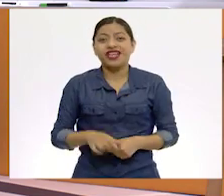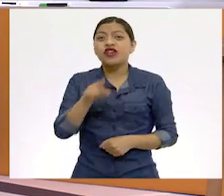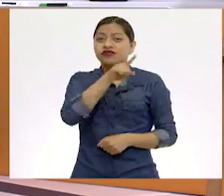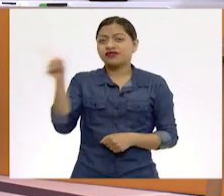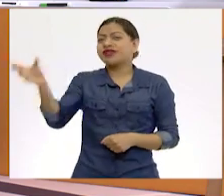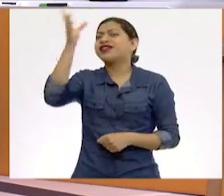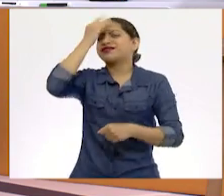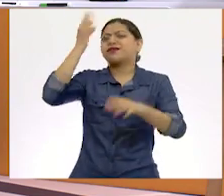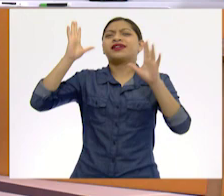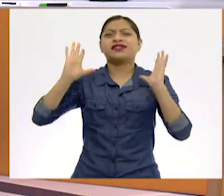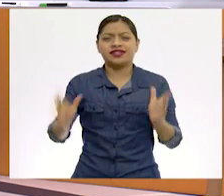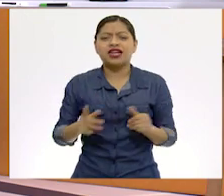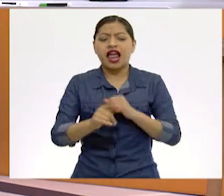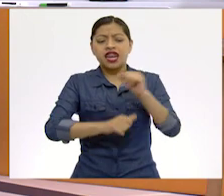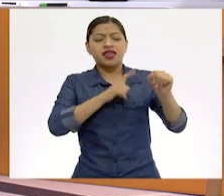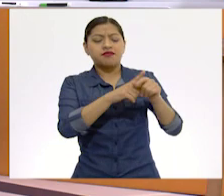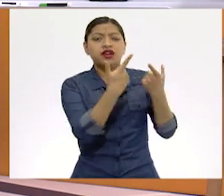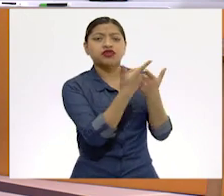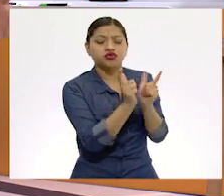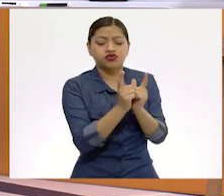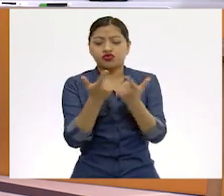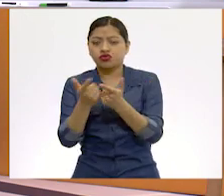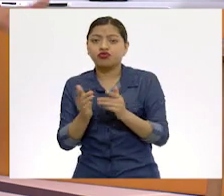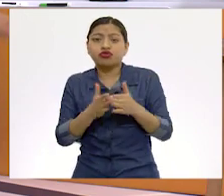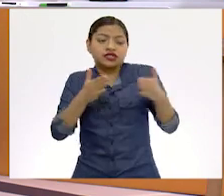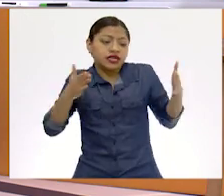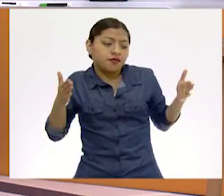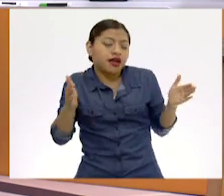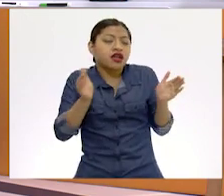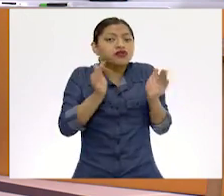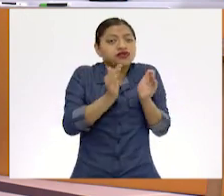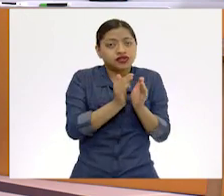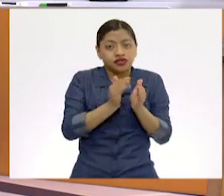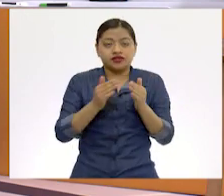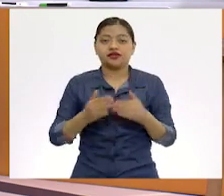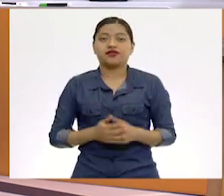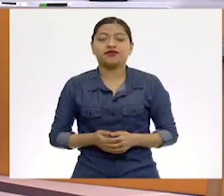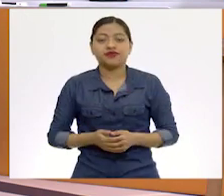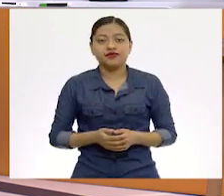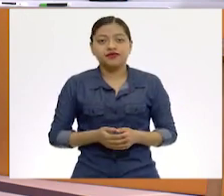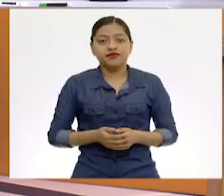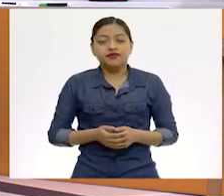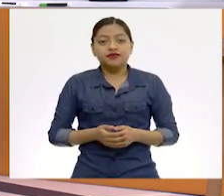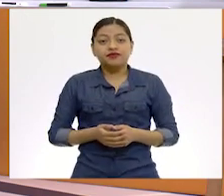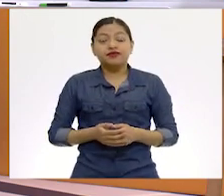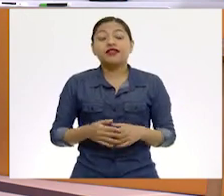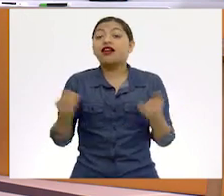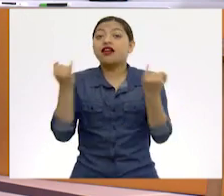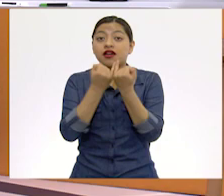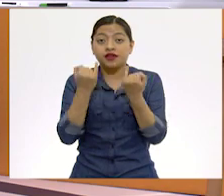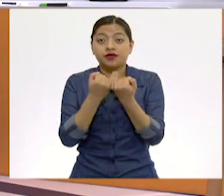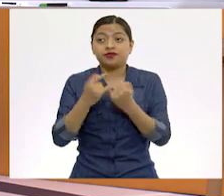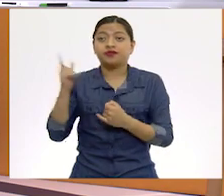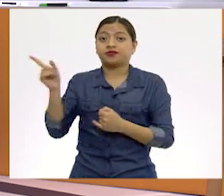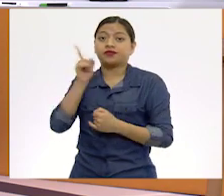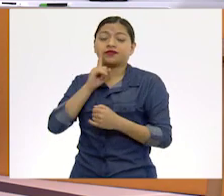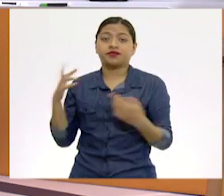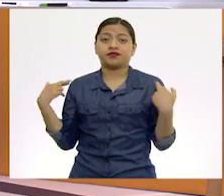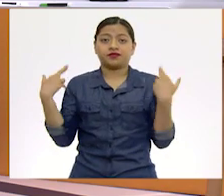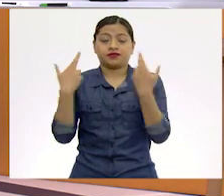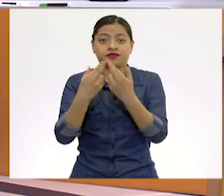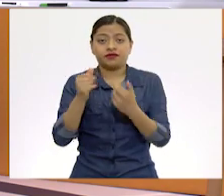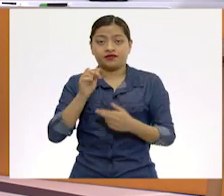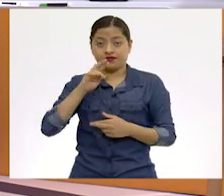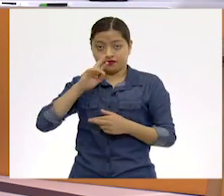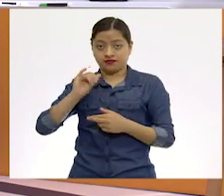que los animales se pueden clasificar por su tamaño en chicos, medianos y grandes. También la maestra Abril nos platicó que